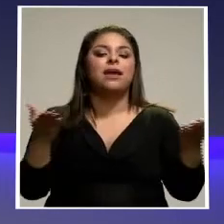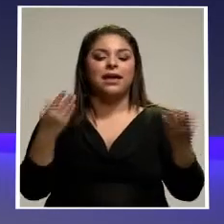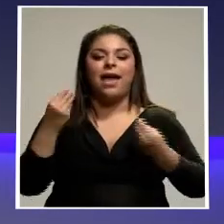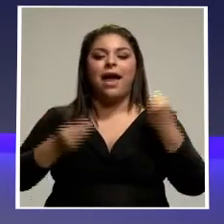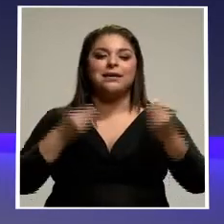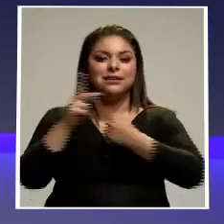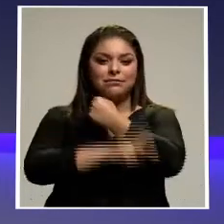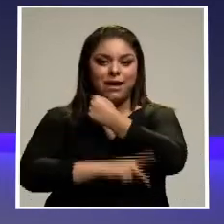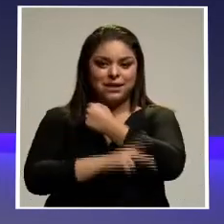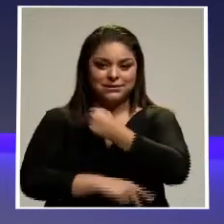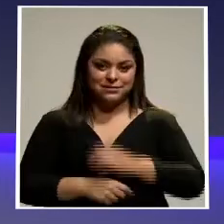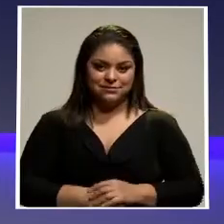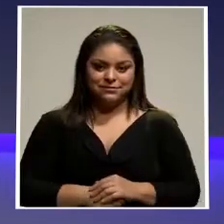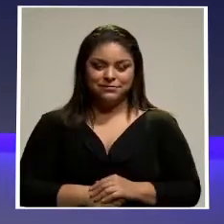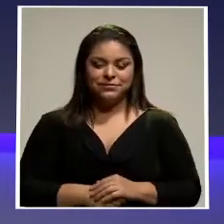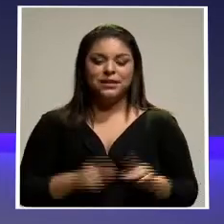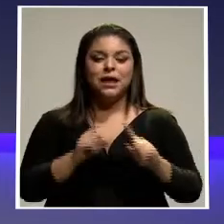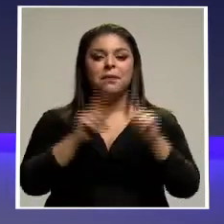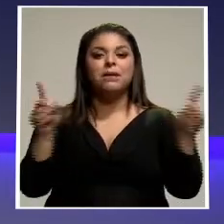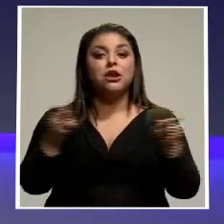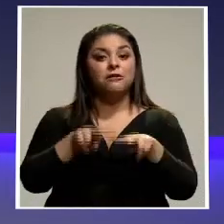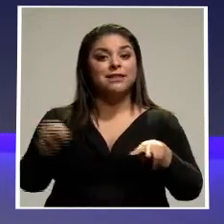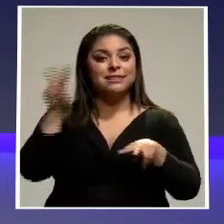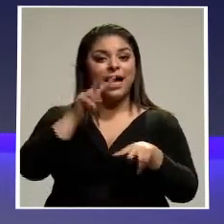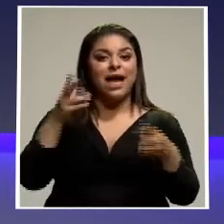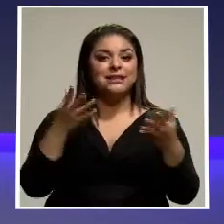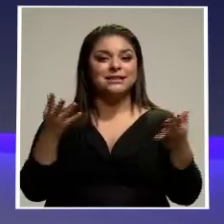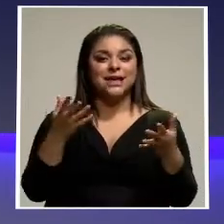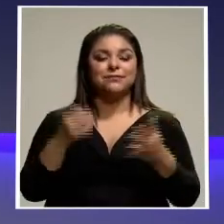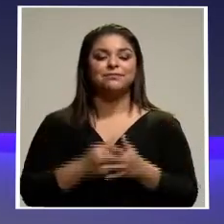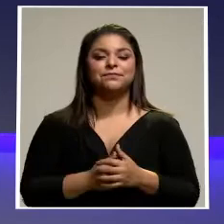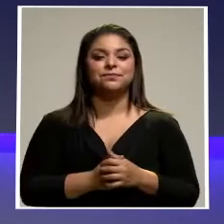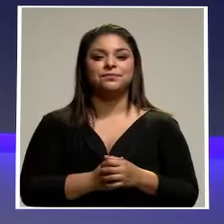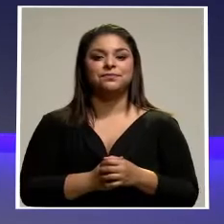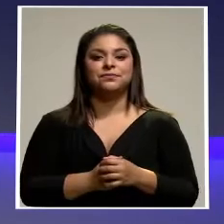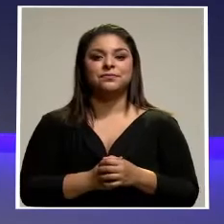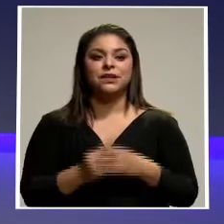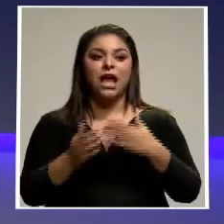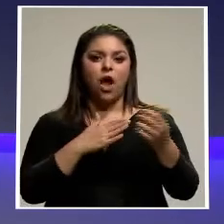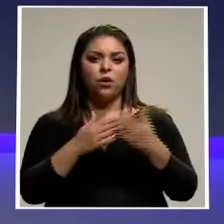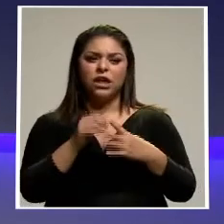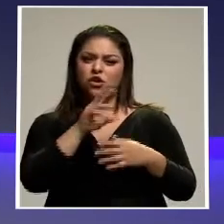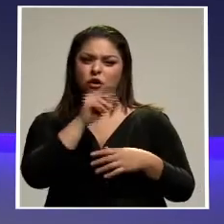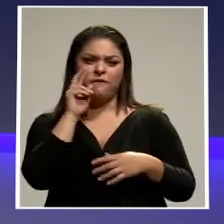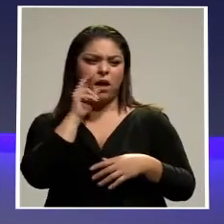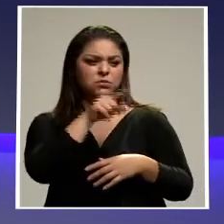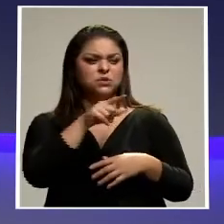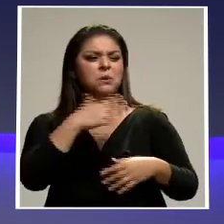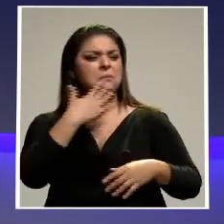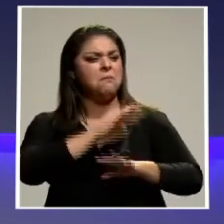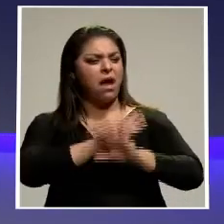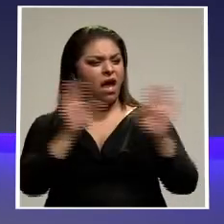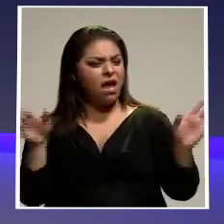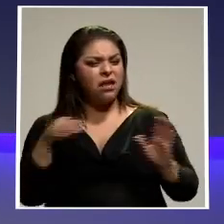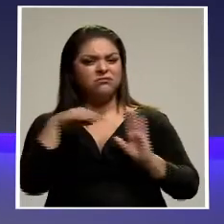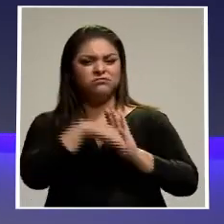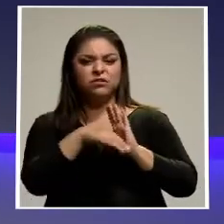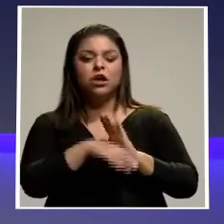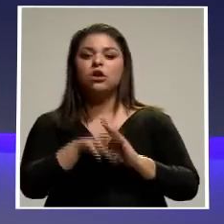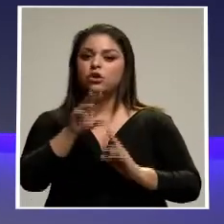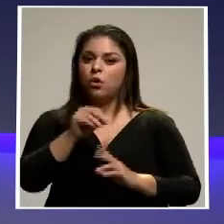país. La ventaja es que esa judicialización, en vez de verla como una amenaza, la tenemos que ver como